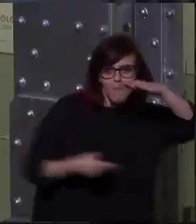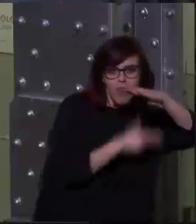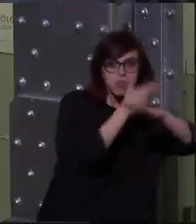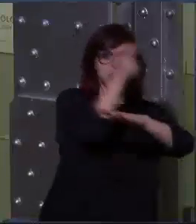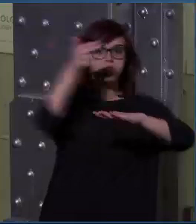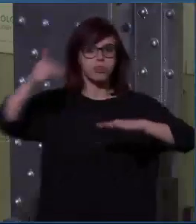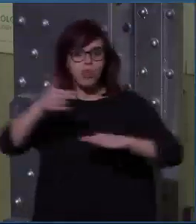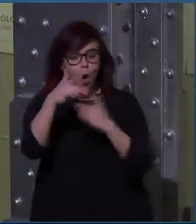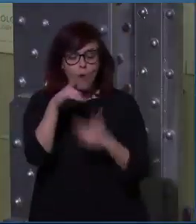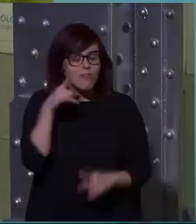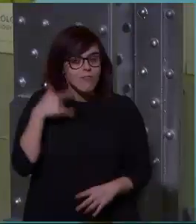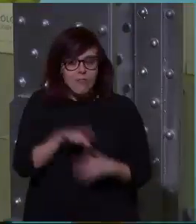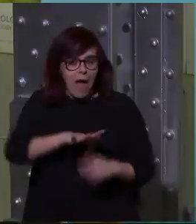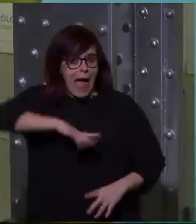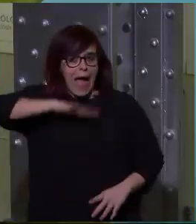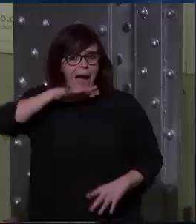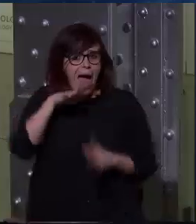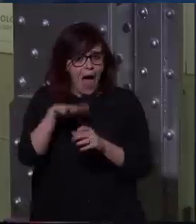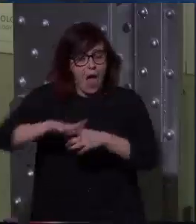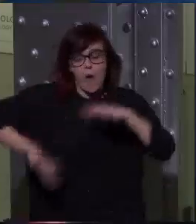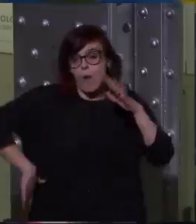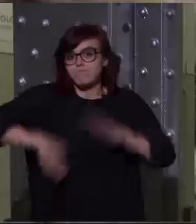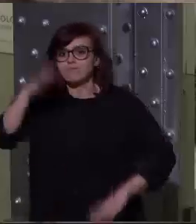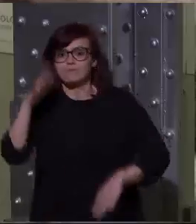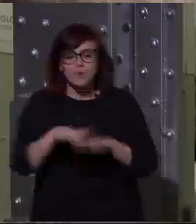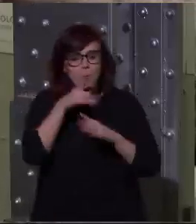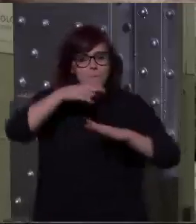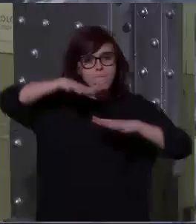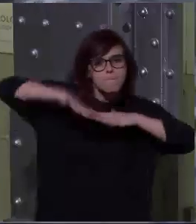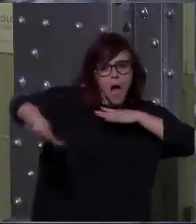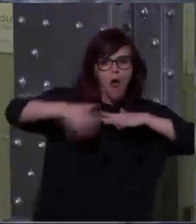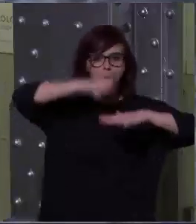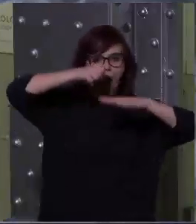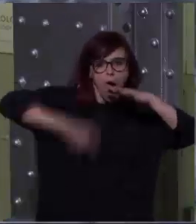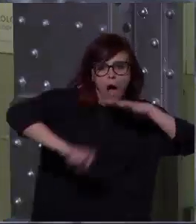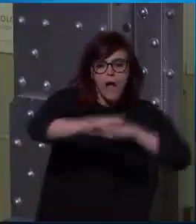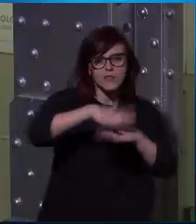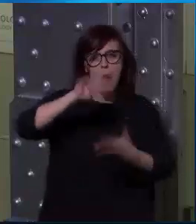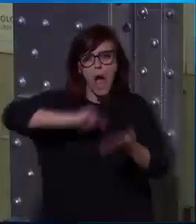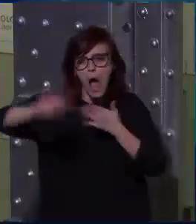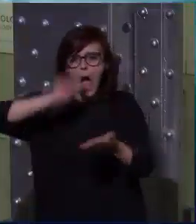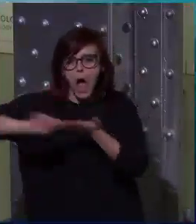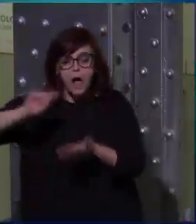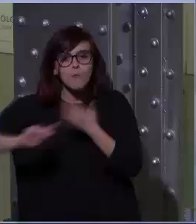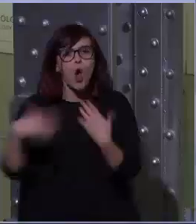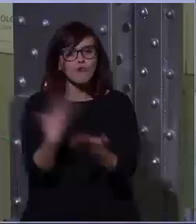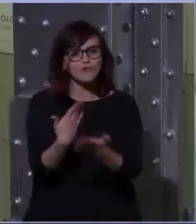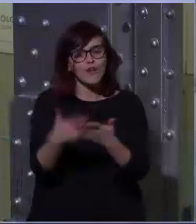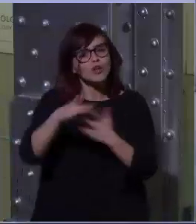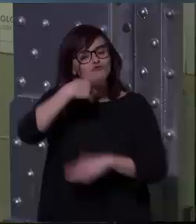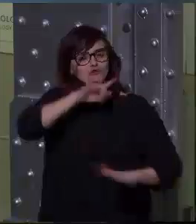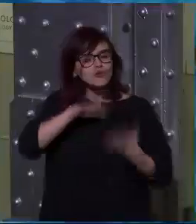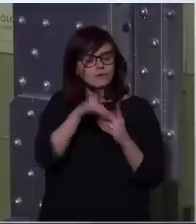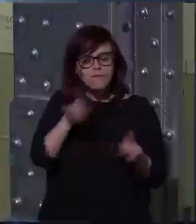gota colma el vaso. Nos cuesta mirar mar adentro y escribimos ríos de tinta para justificar que no hemos tocado